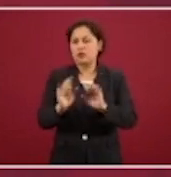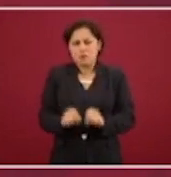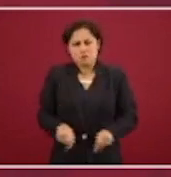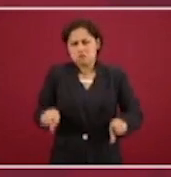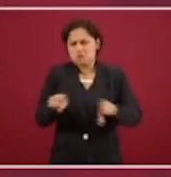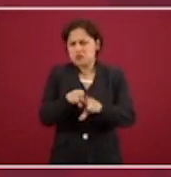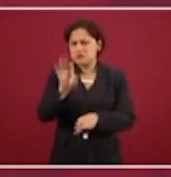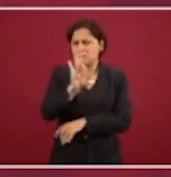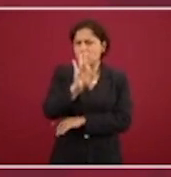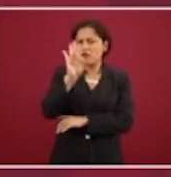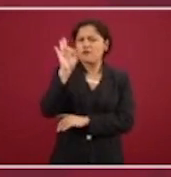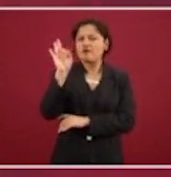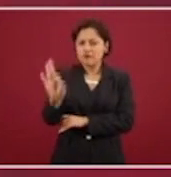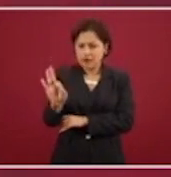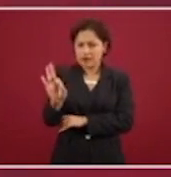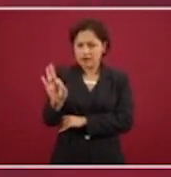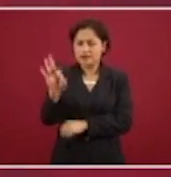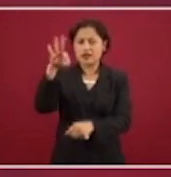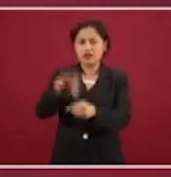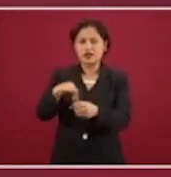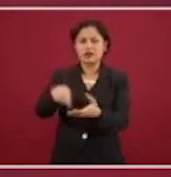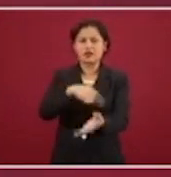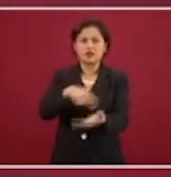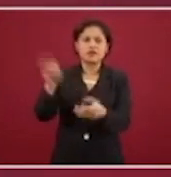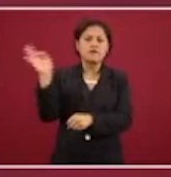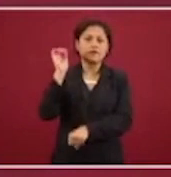es decir, el año próximo,